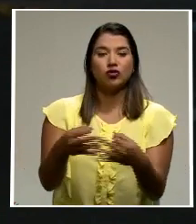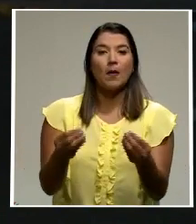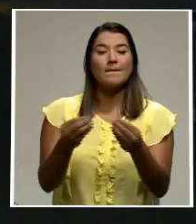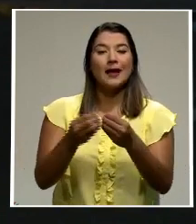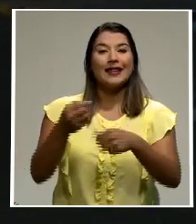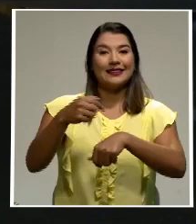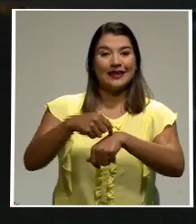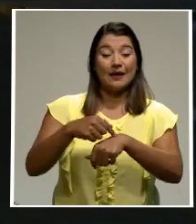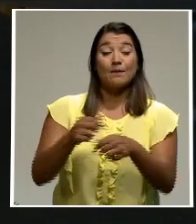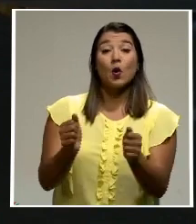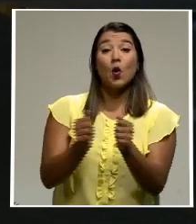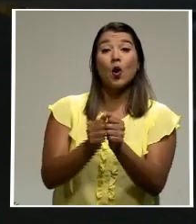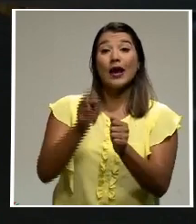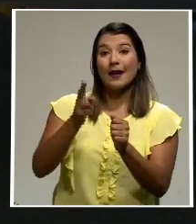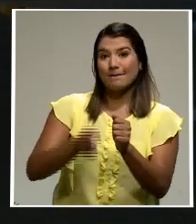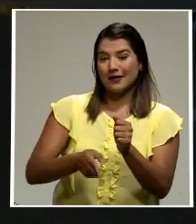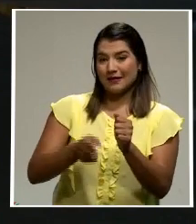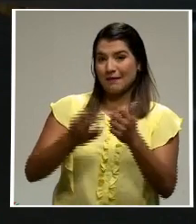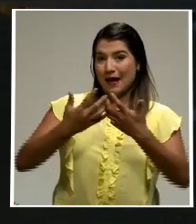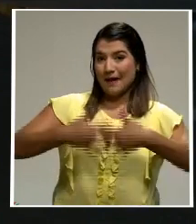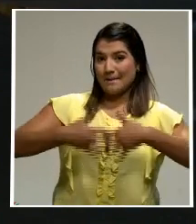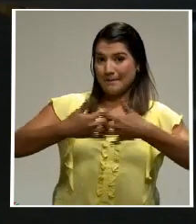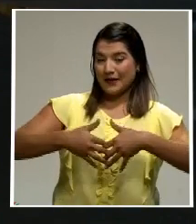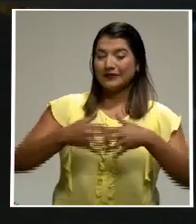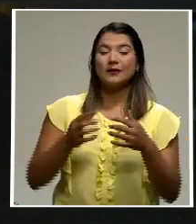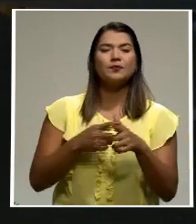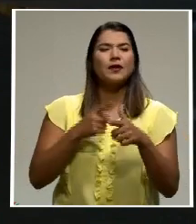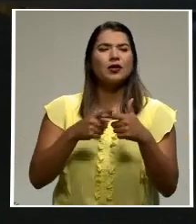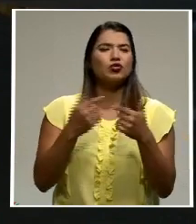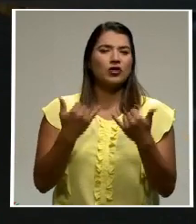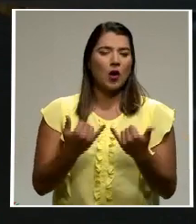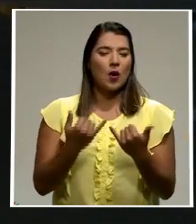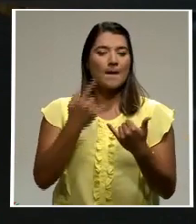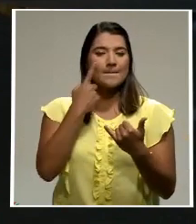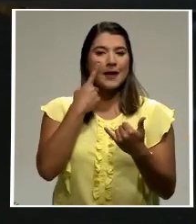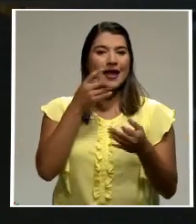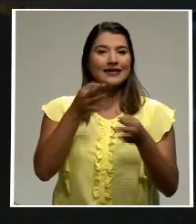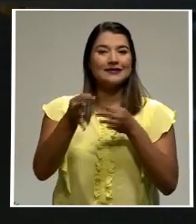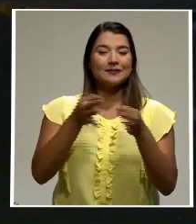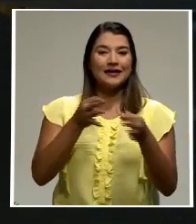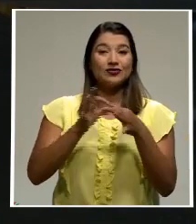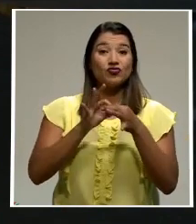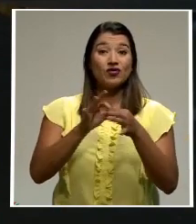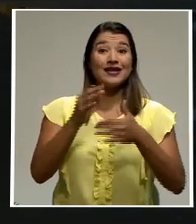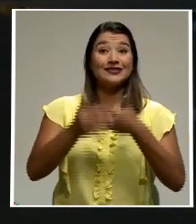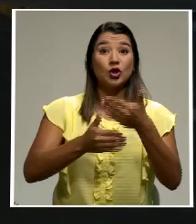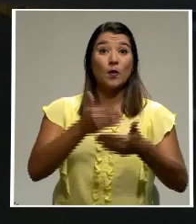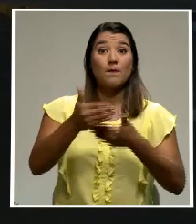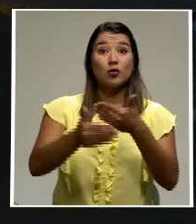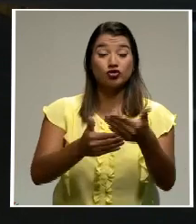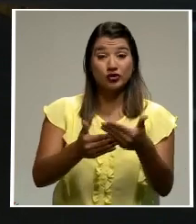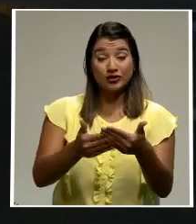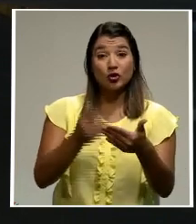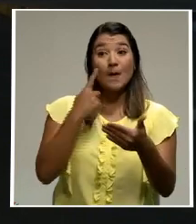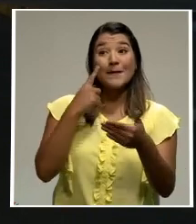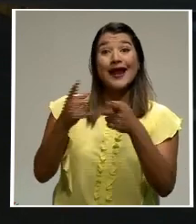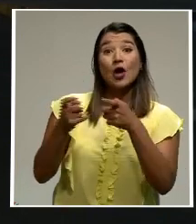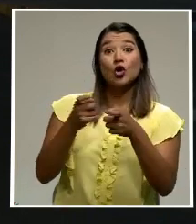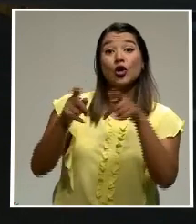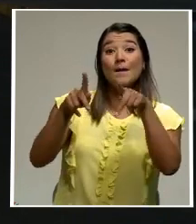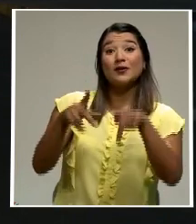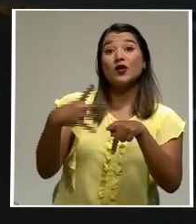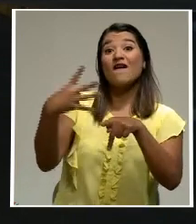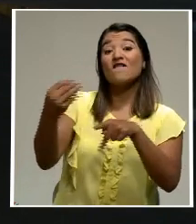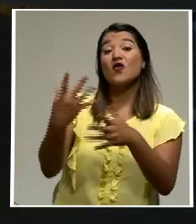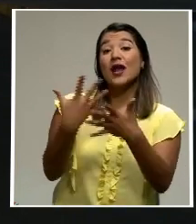el mismo proveedor. Vamos a ver, para entender el contexto de lo que ha sido todo este proceso de las tobilleras electrónicas con lo que se